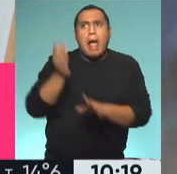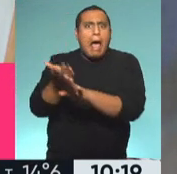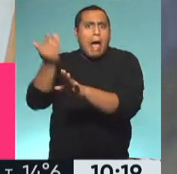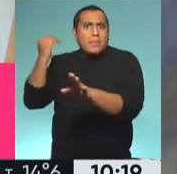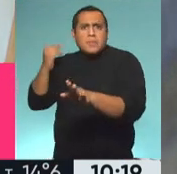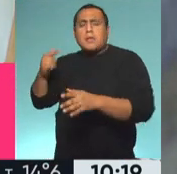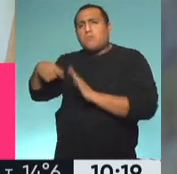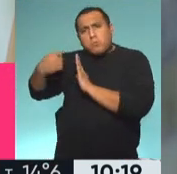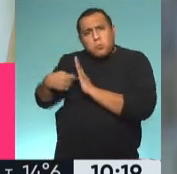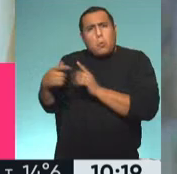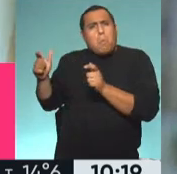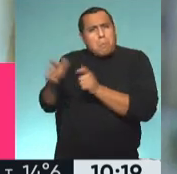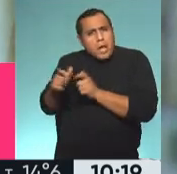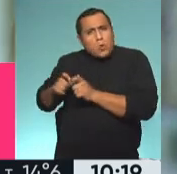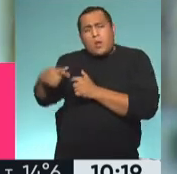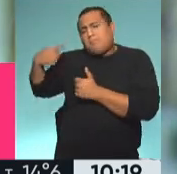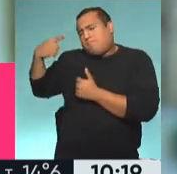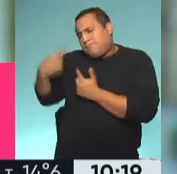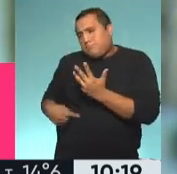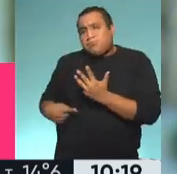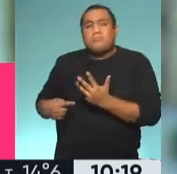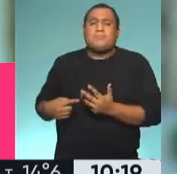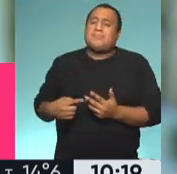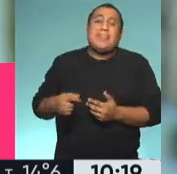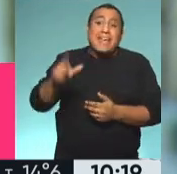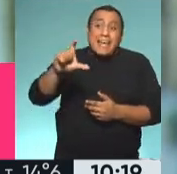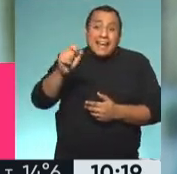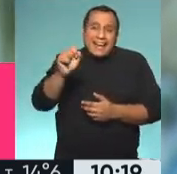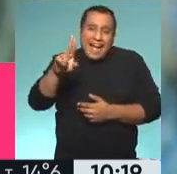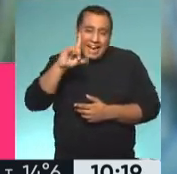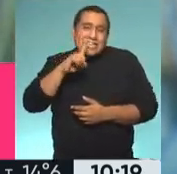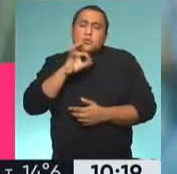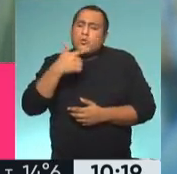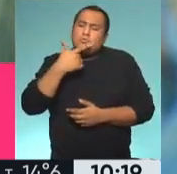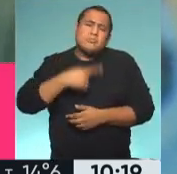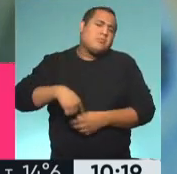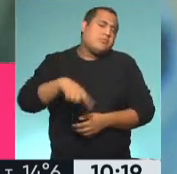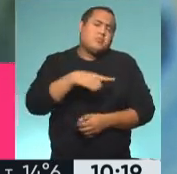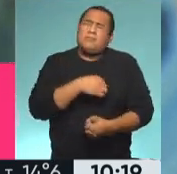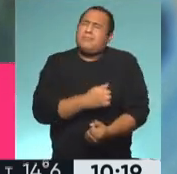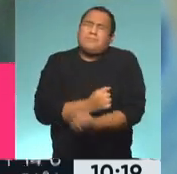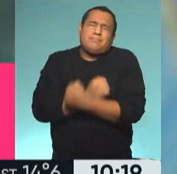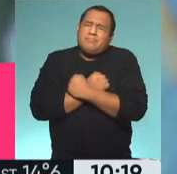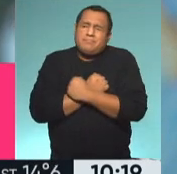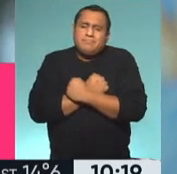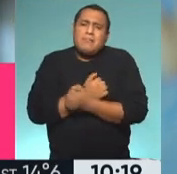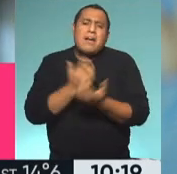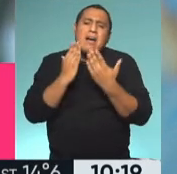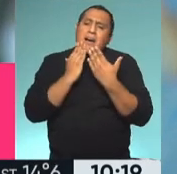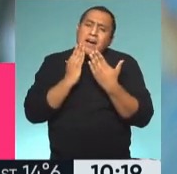películas. Te queremos, Carlitos, te queremos mucho.